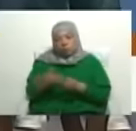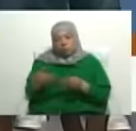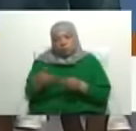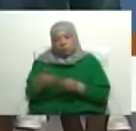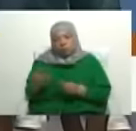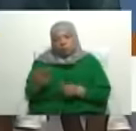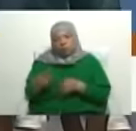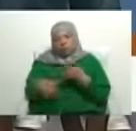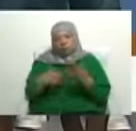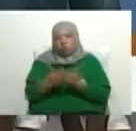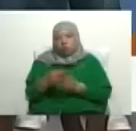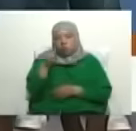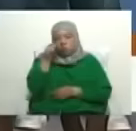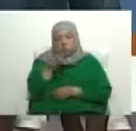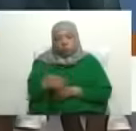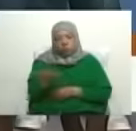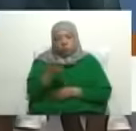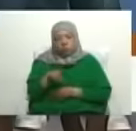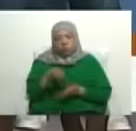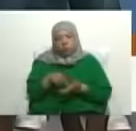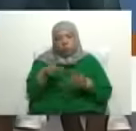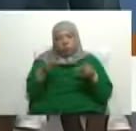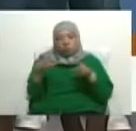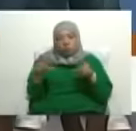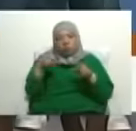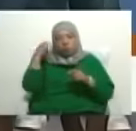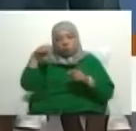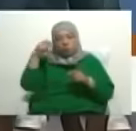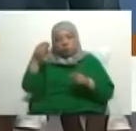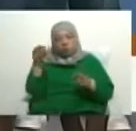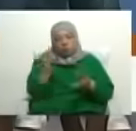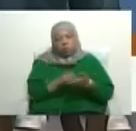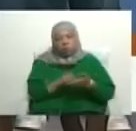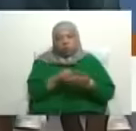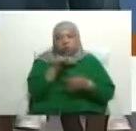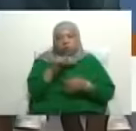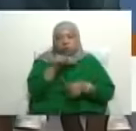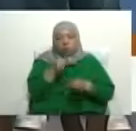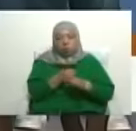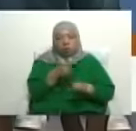que dañaras, mandas la foto y mandas el video del tanque debidamente dañado,